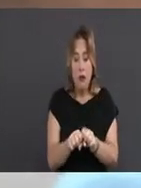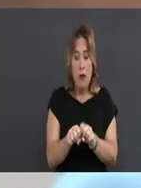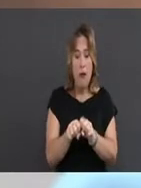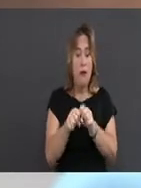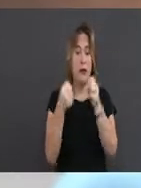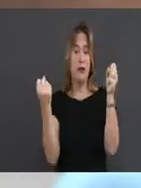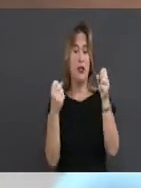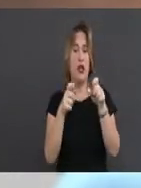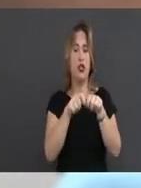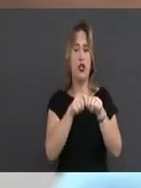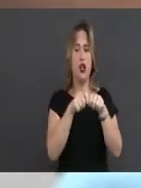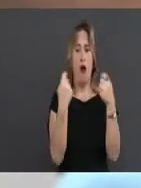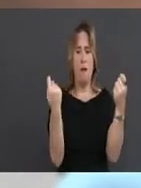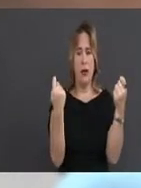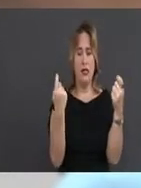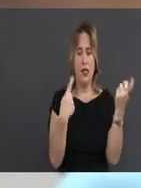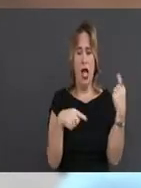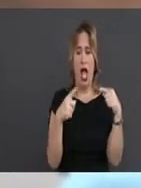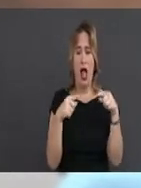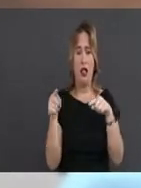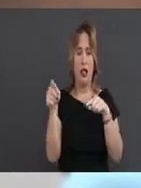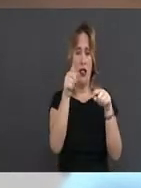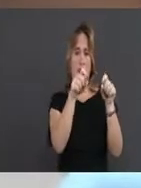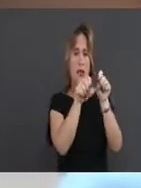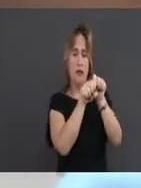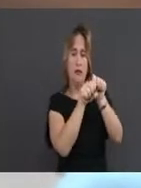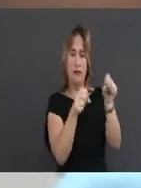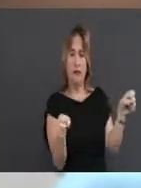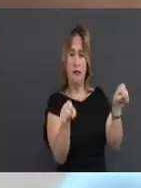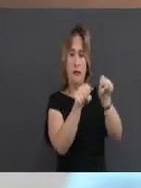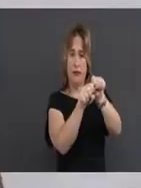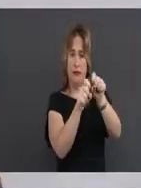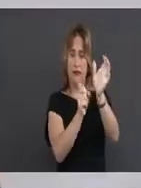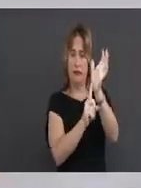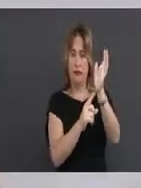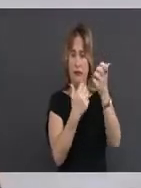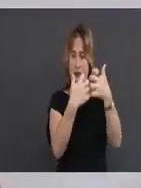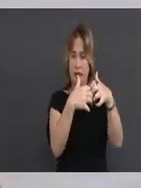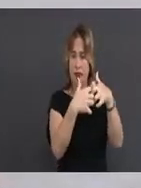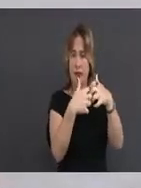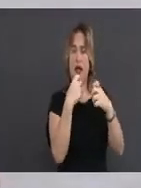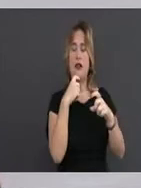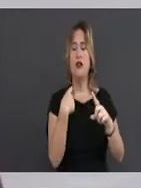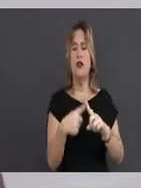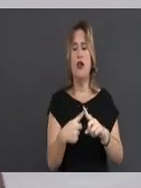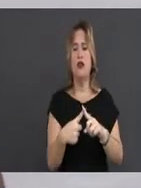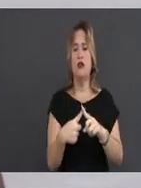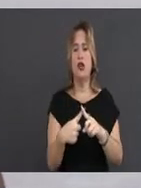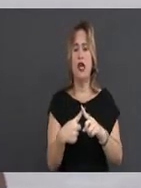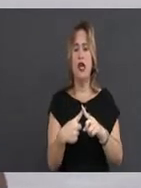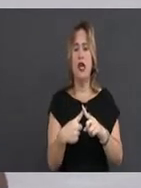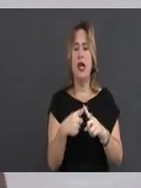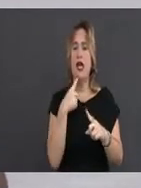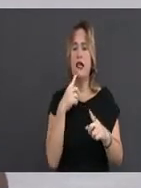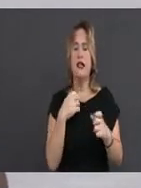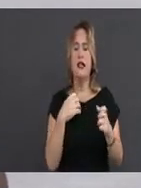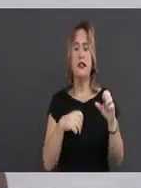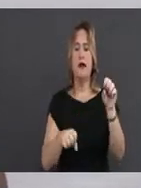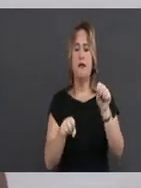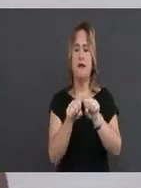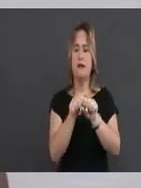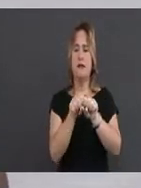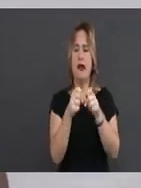máquina de las que están en este momento generando, entonces la situación, es decir, el nivel de